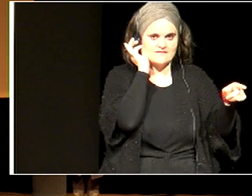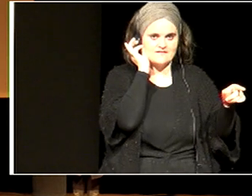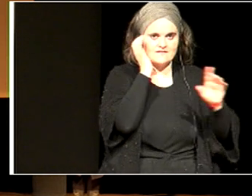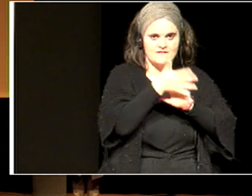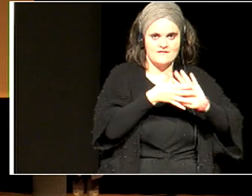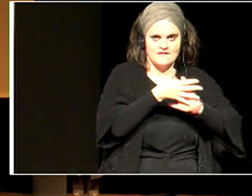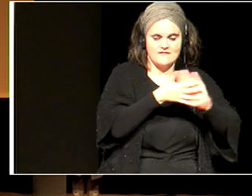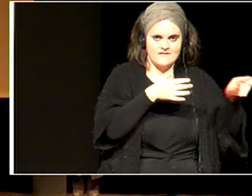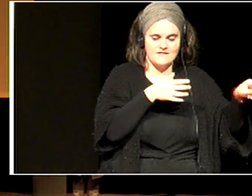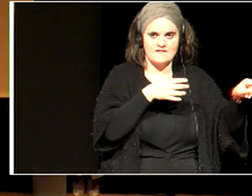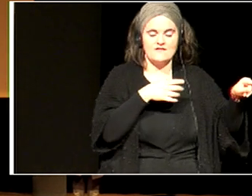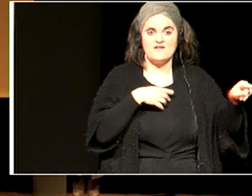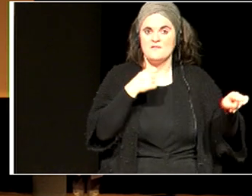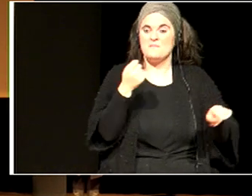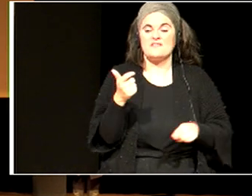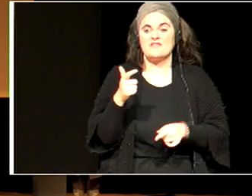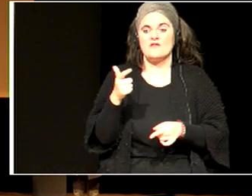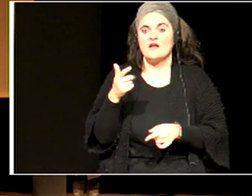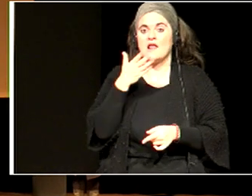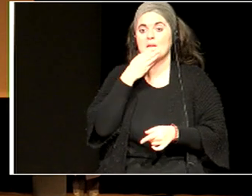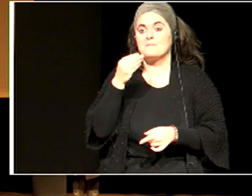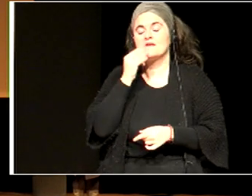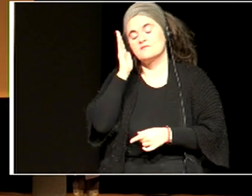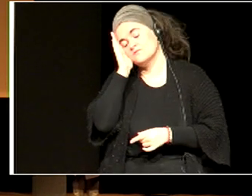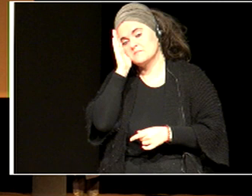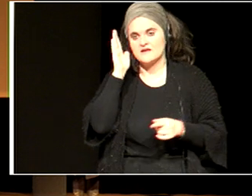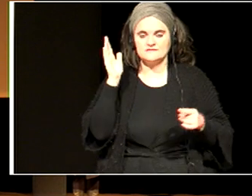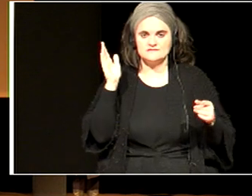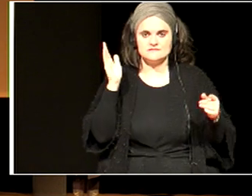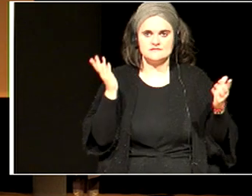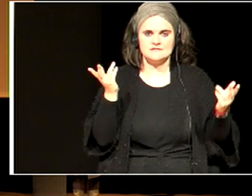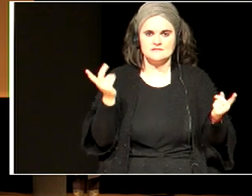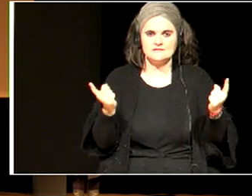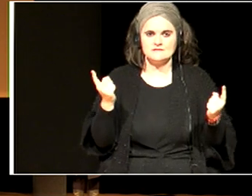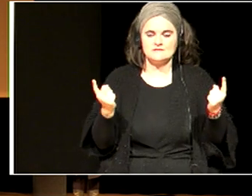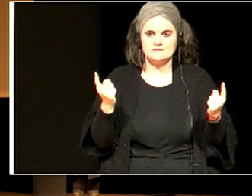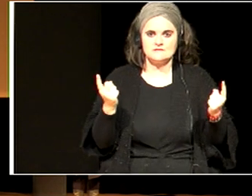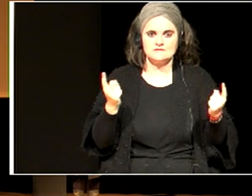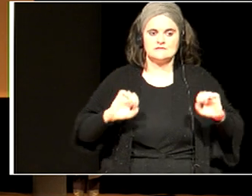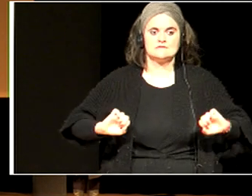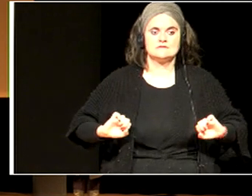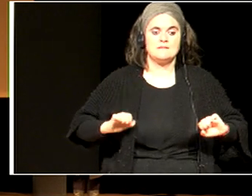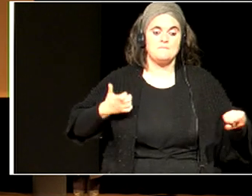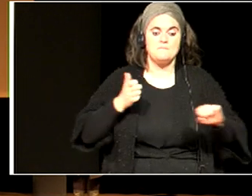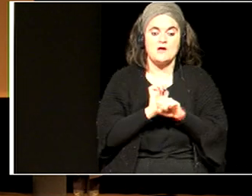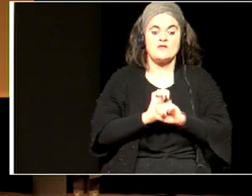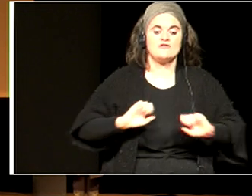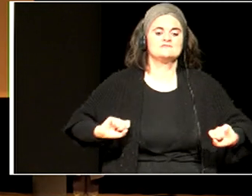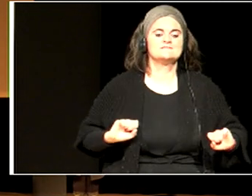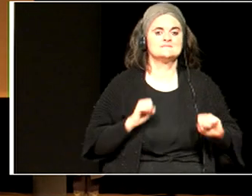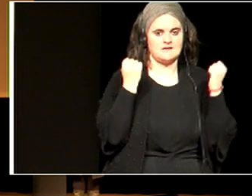bella durmiente' es más no se diferencia casi nada es a la salvación por la violación y además